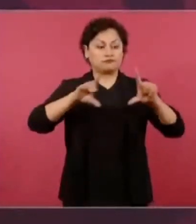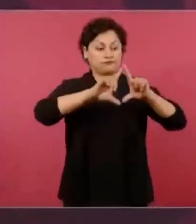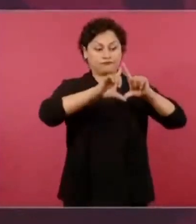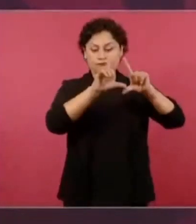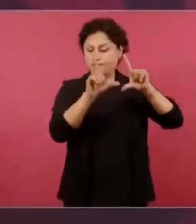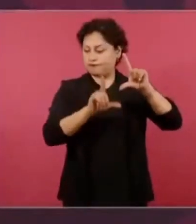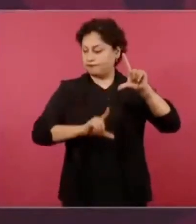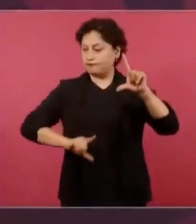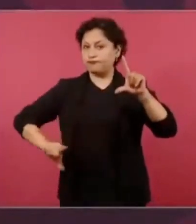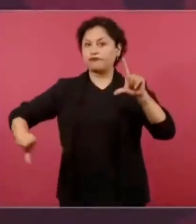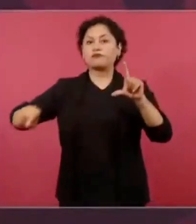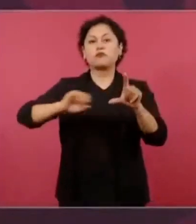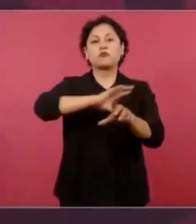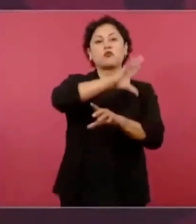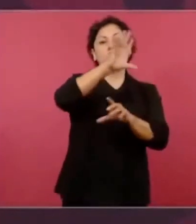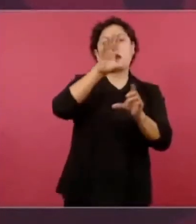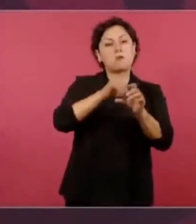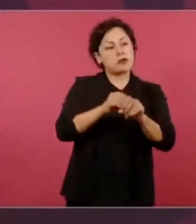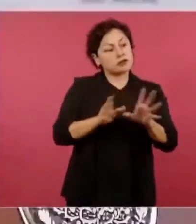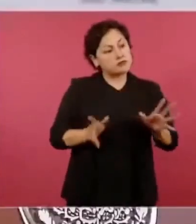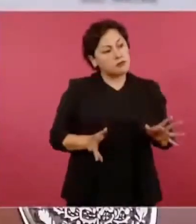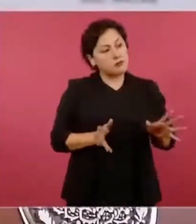en todo el país,